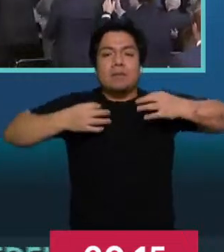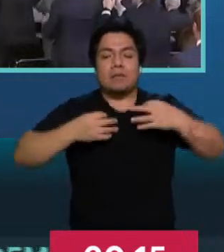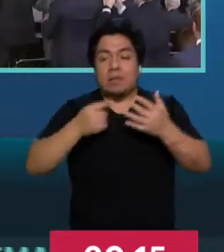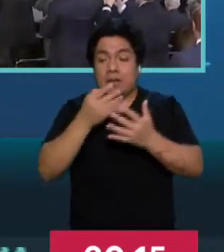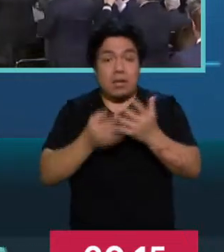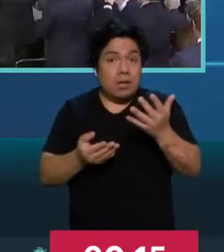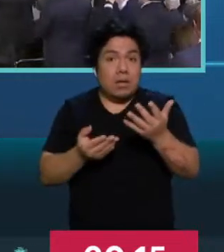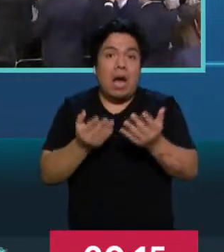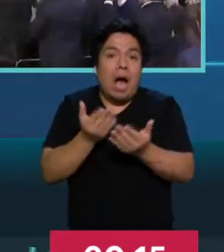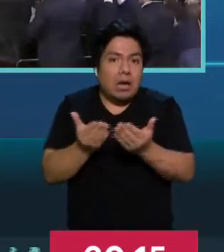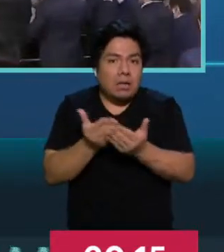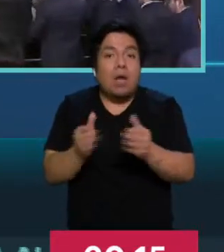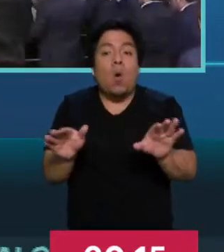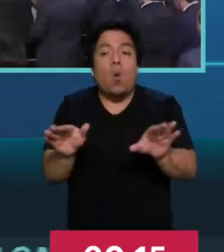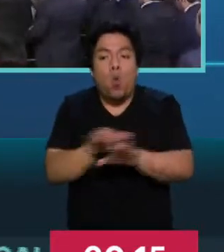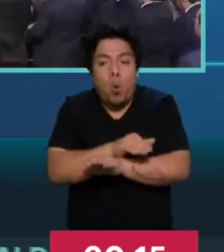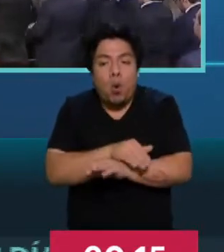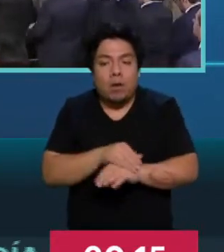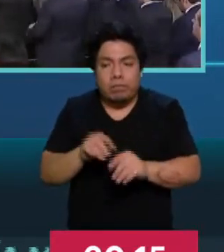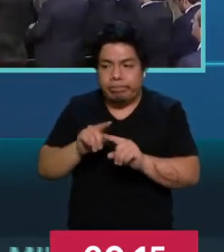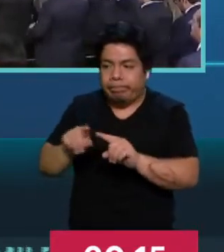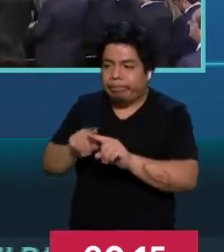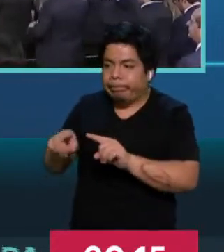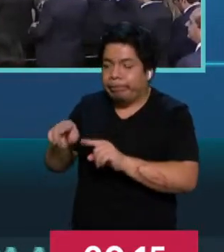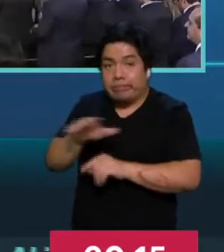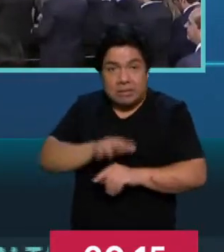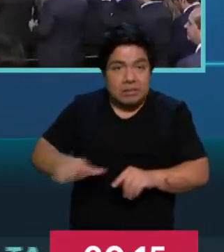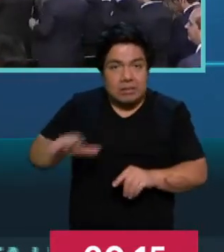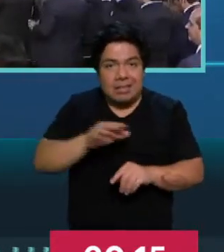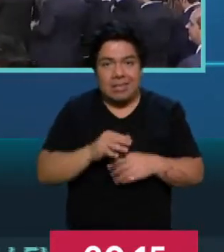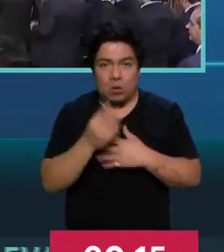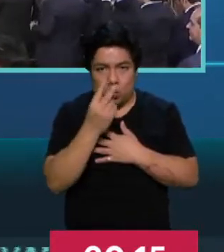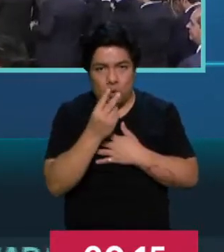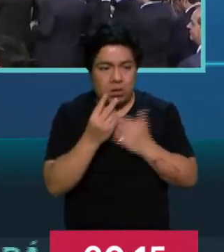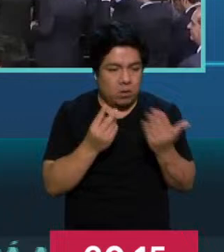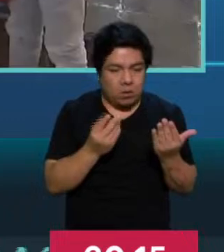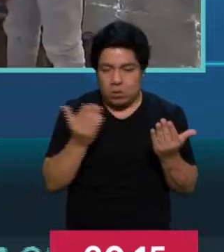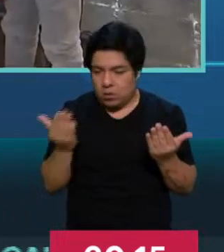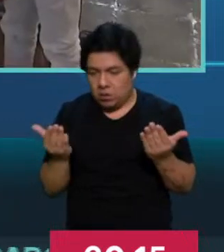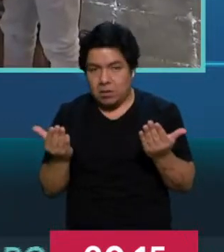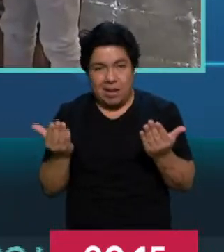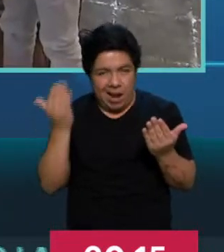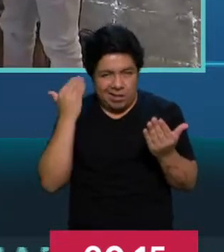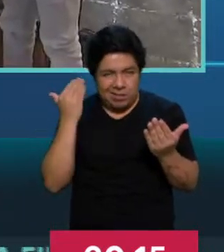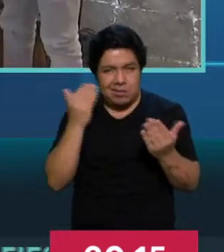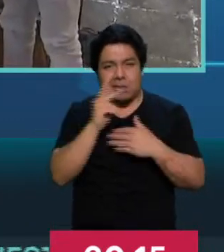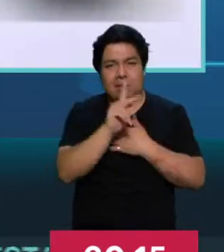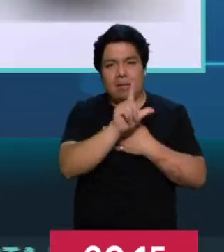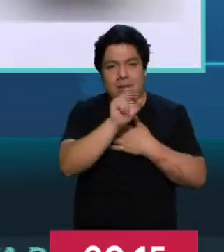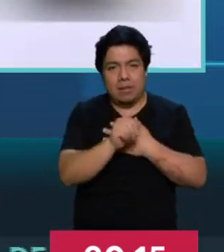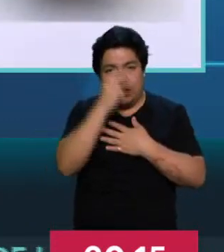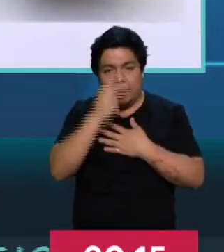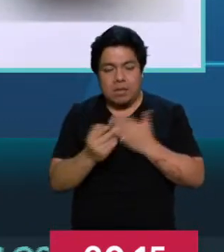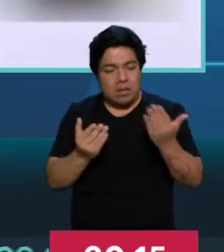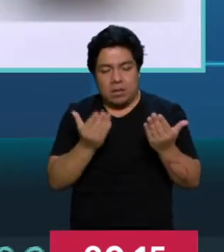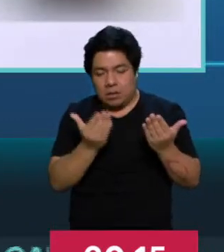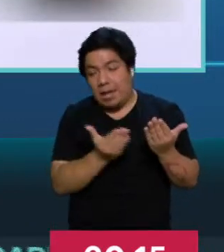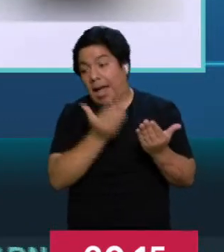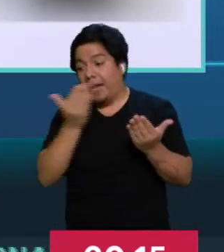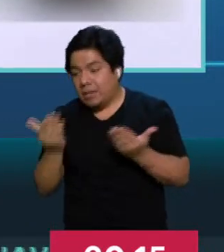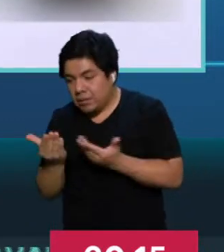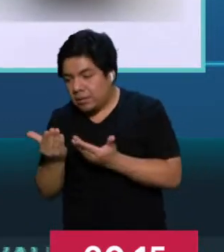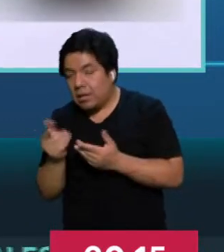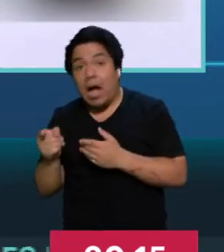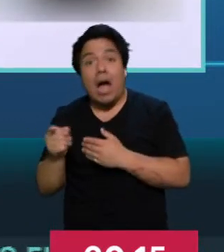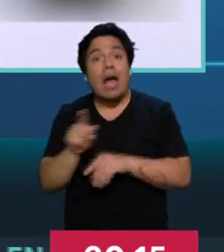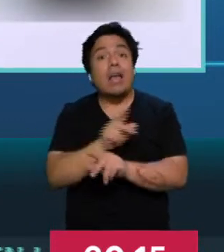cambio significativo a diferencia de los otros dos documentos que conocimos del Plan México, que es la inclusión de